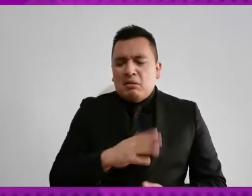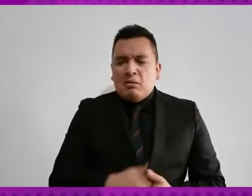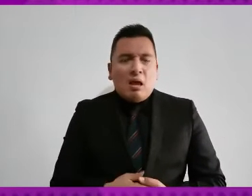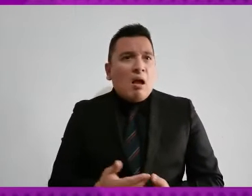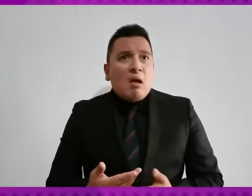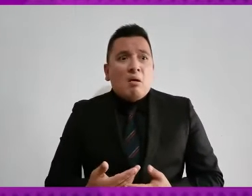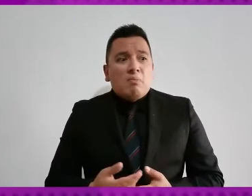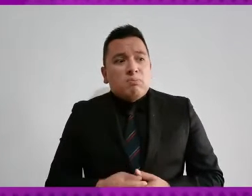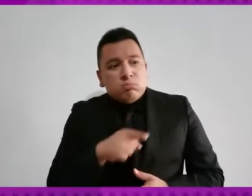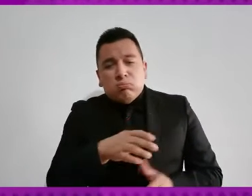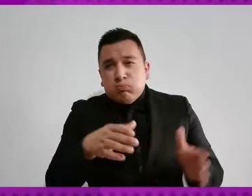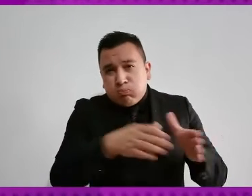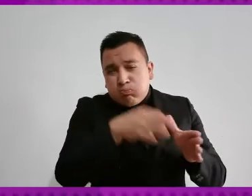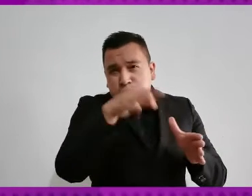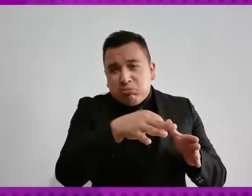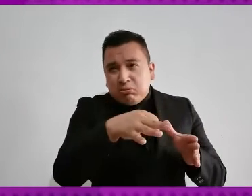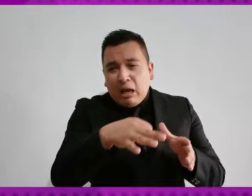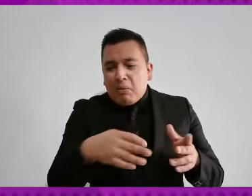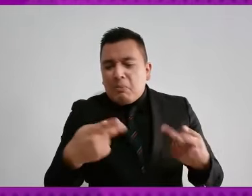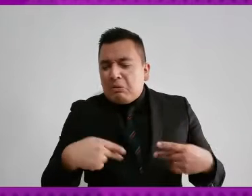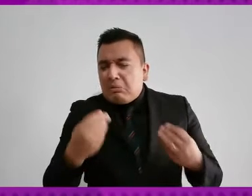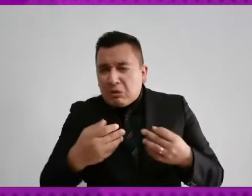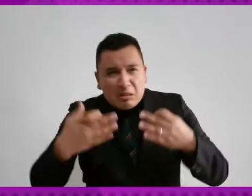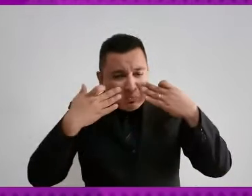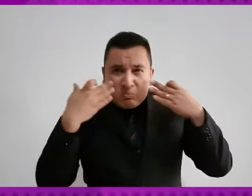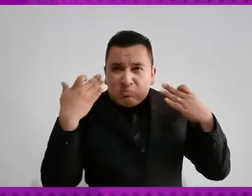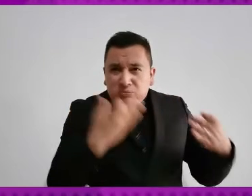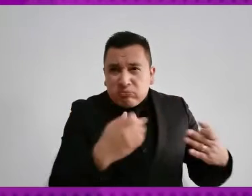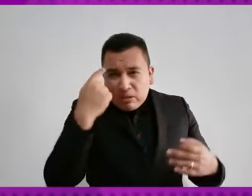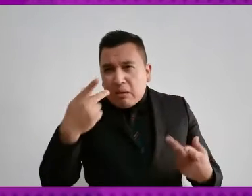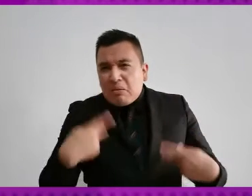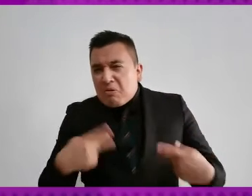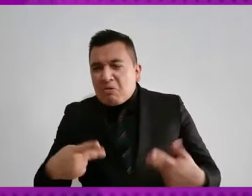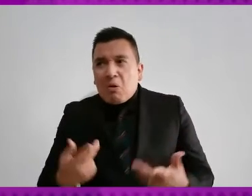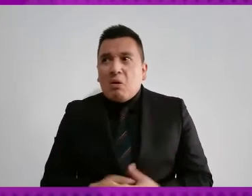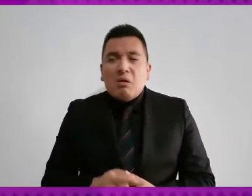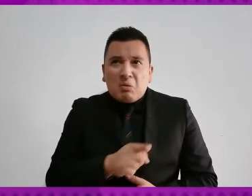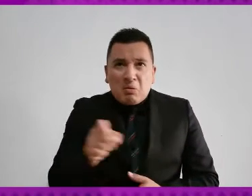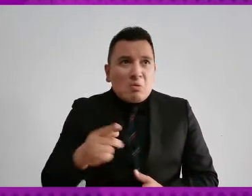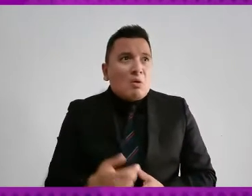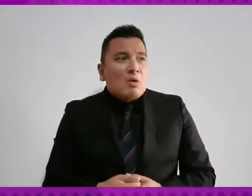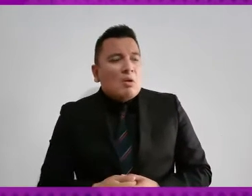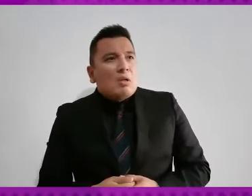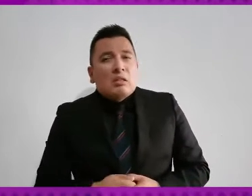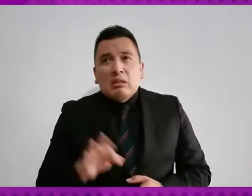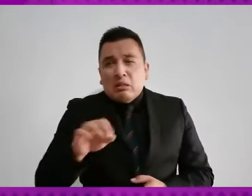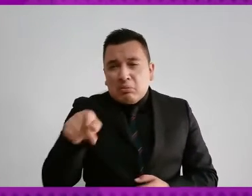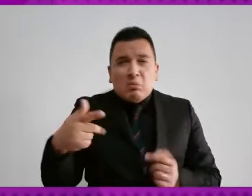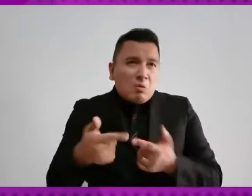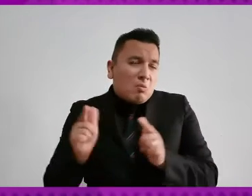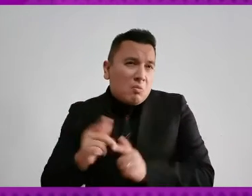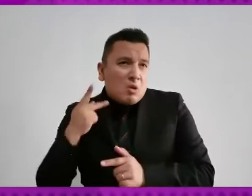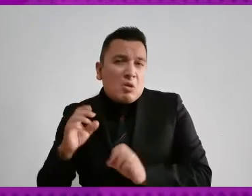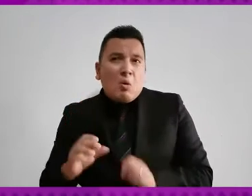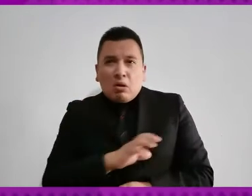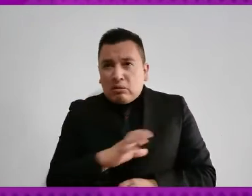tan visto el proceso electoral, es una vitrina de cristal para que ciudadanos, aquellos que participan en el ámbito de un partido